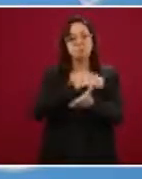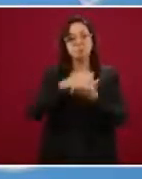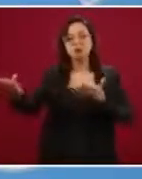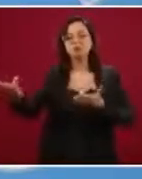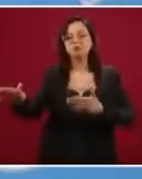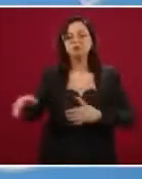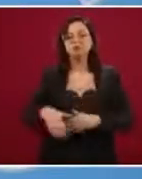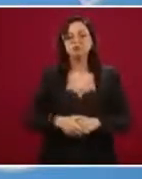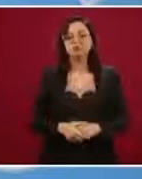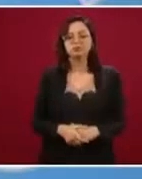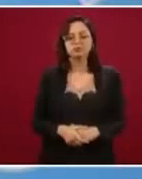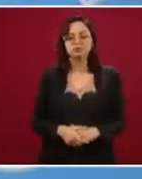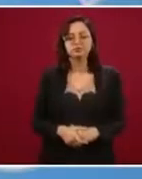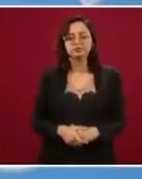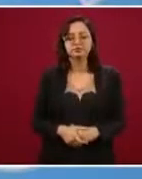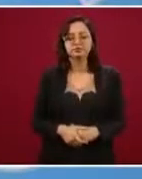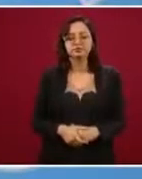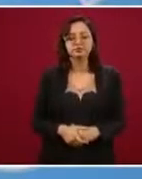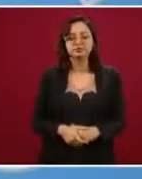vas.